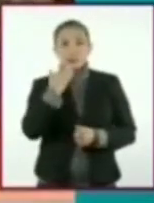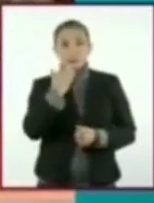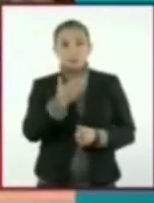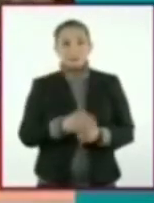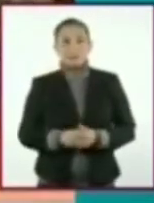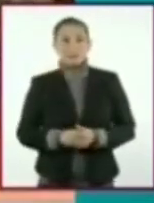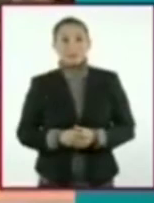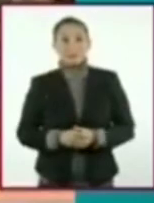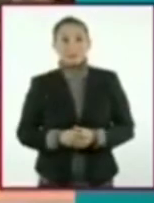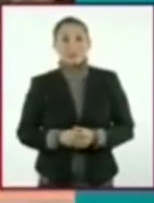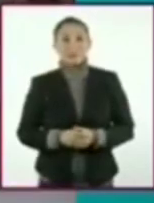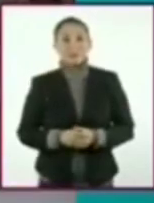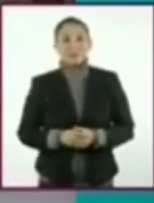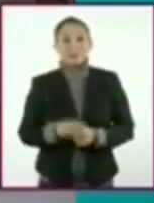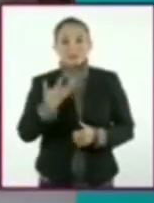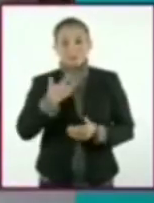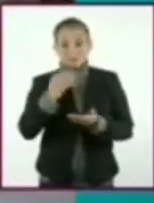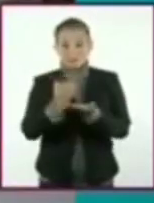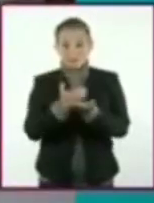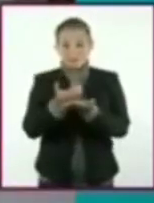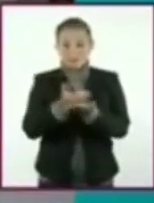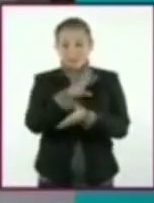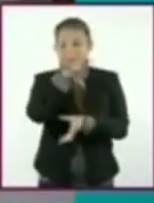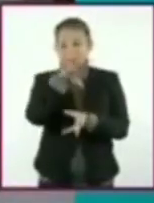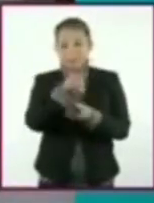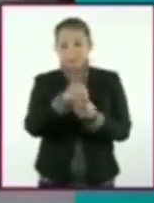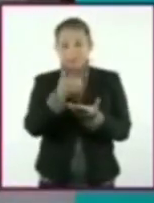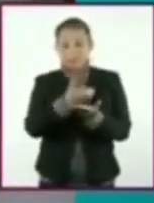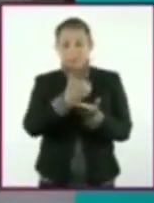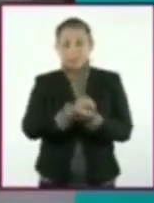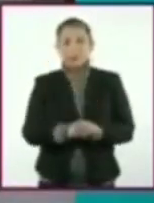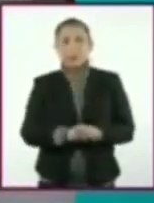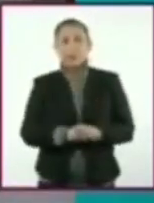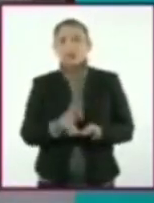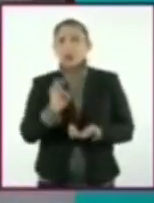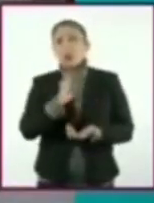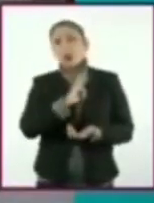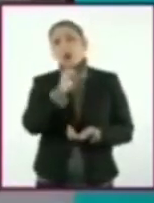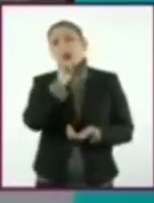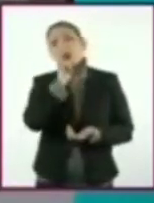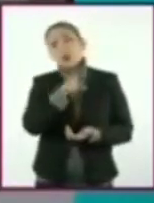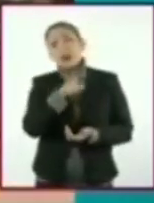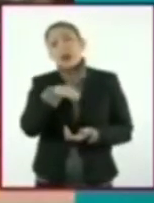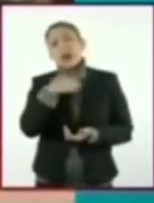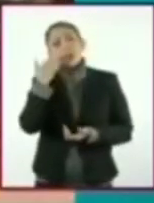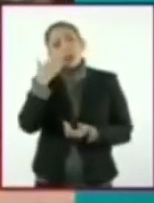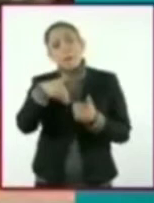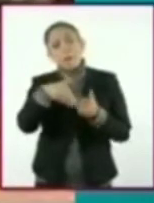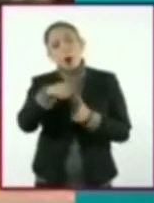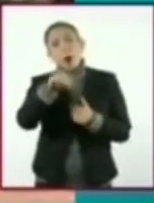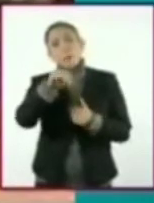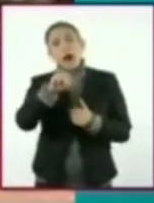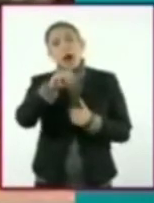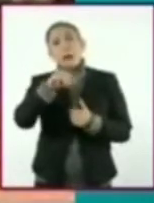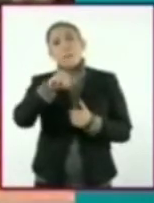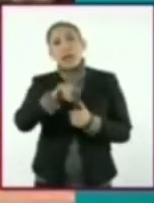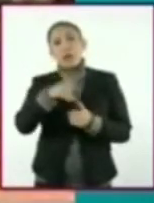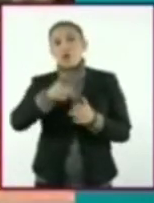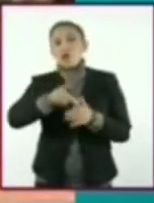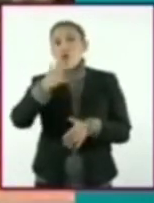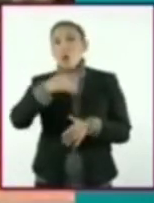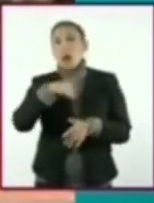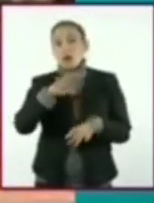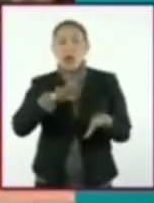bien. Sacamos. Sí, puede pasar también que es una época donde el mamey está carísimo, lo